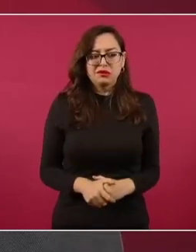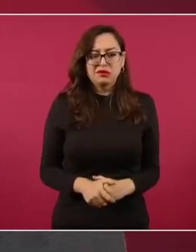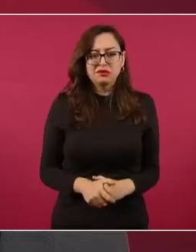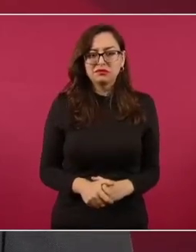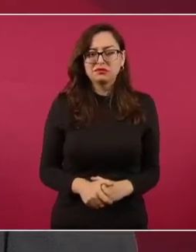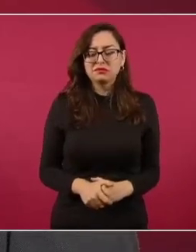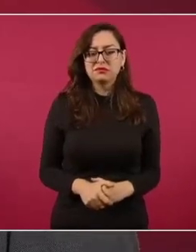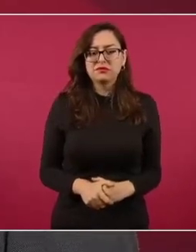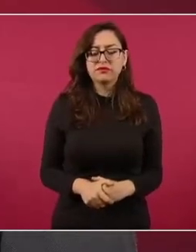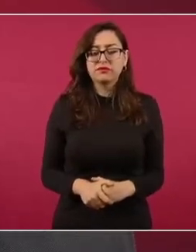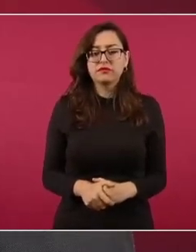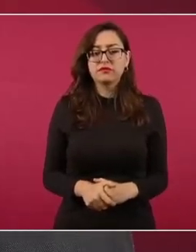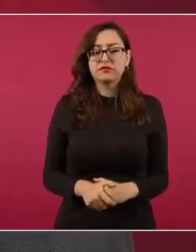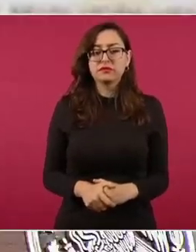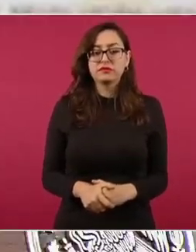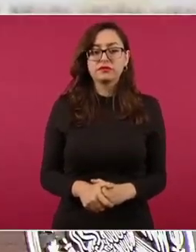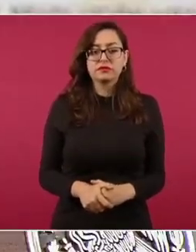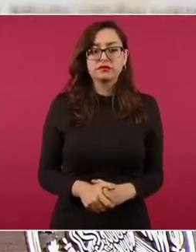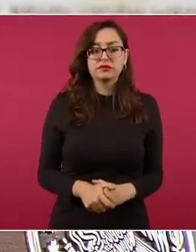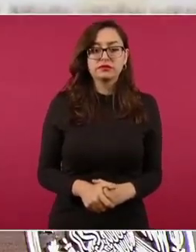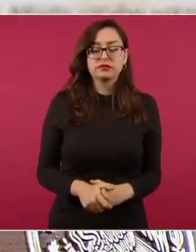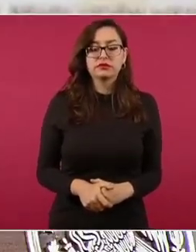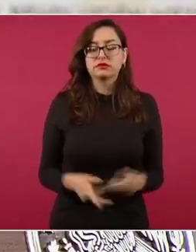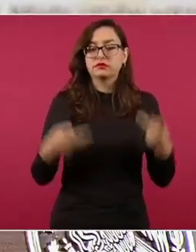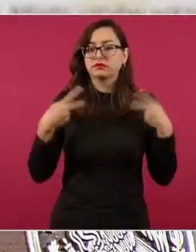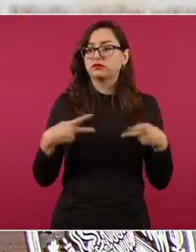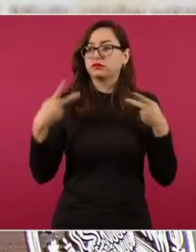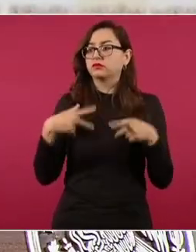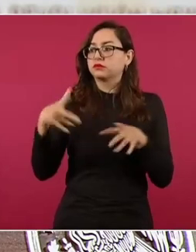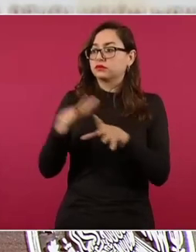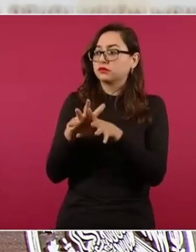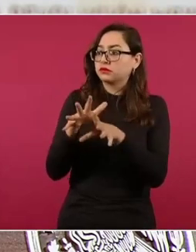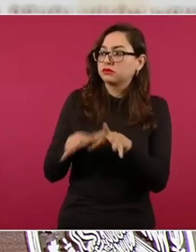les va a hacer caso,